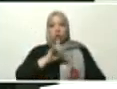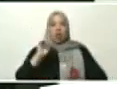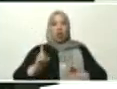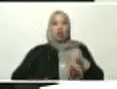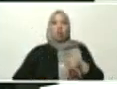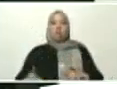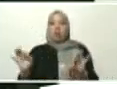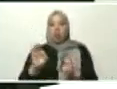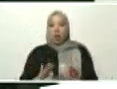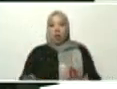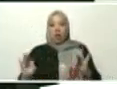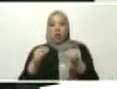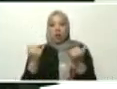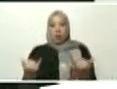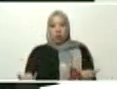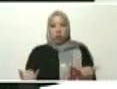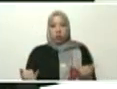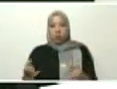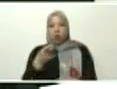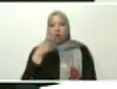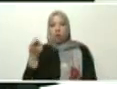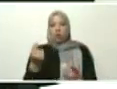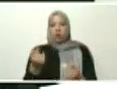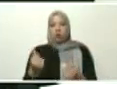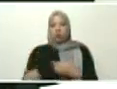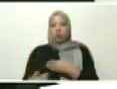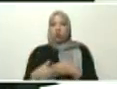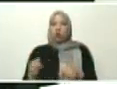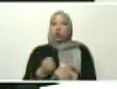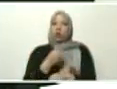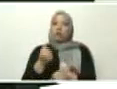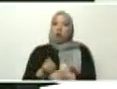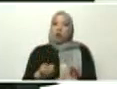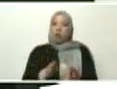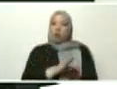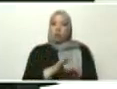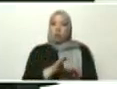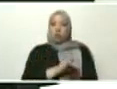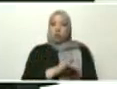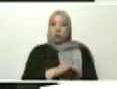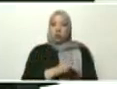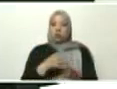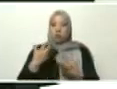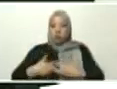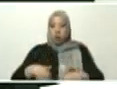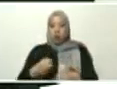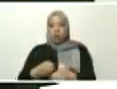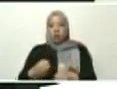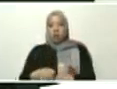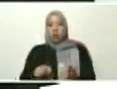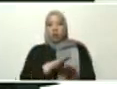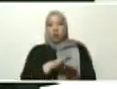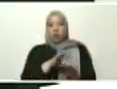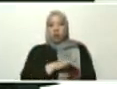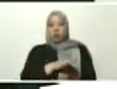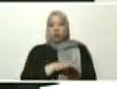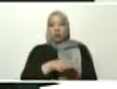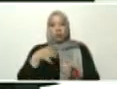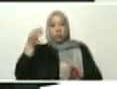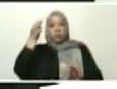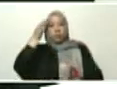de nadie en este mundo para recuperarlo. Con trabajo propio, con emprendimiento propio, con